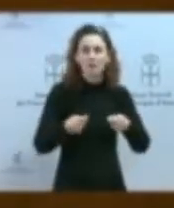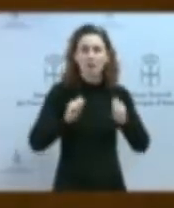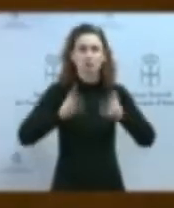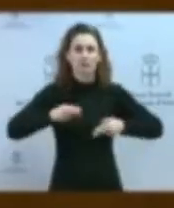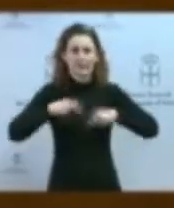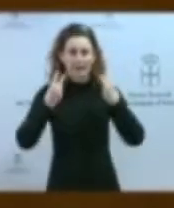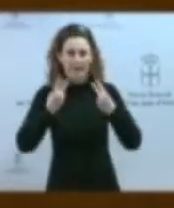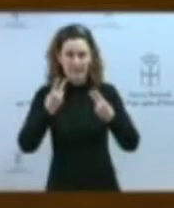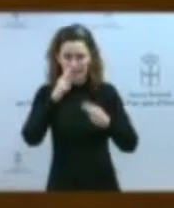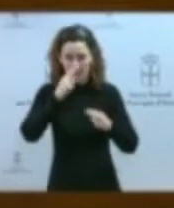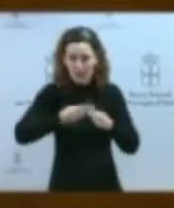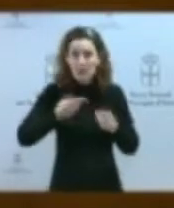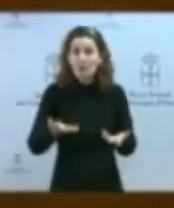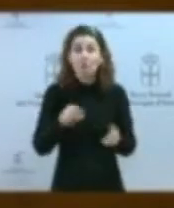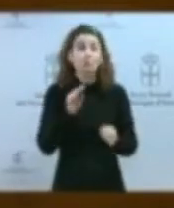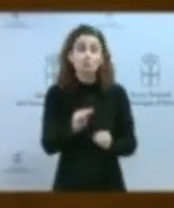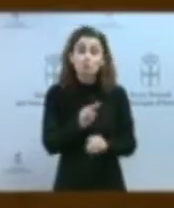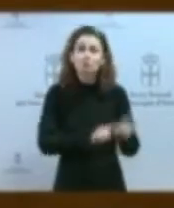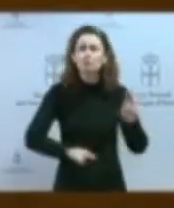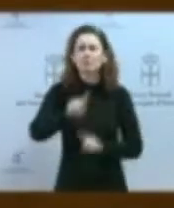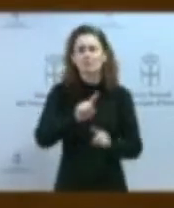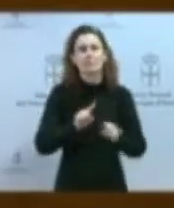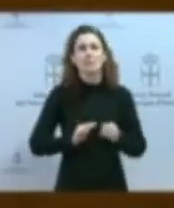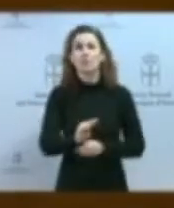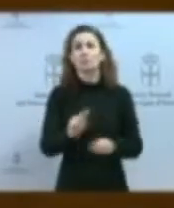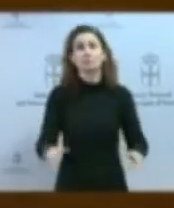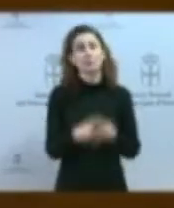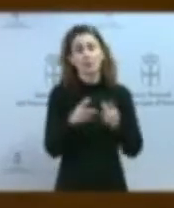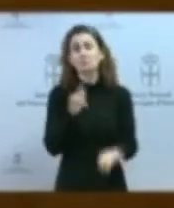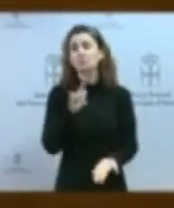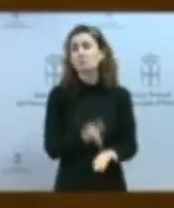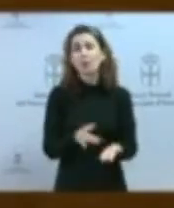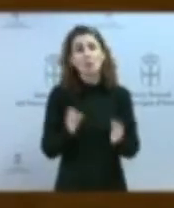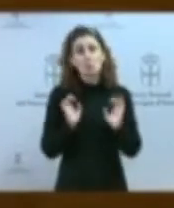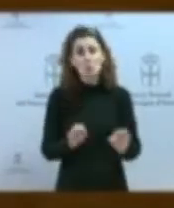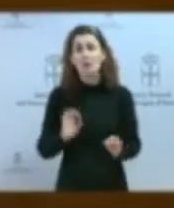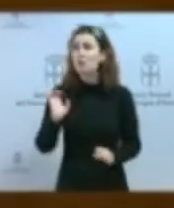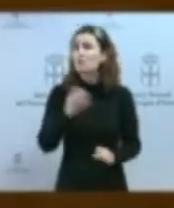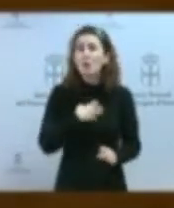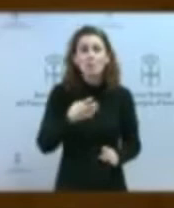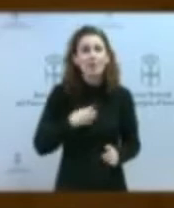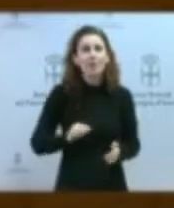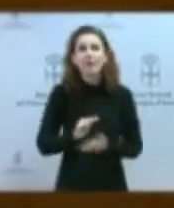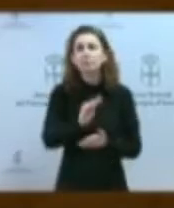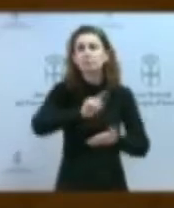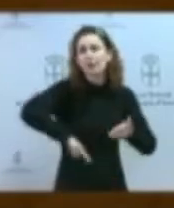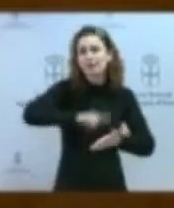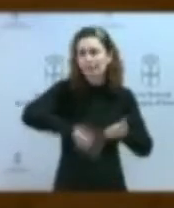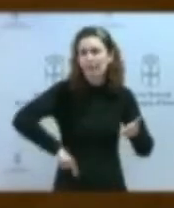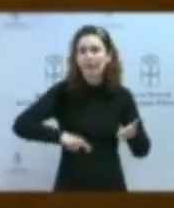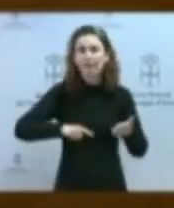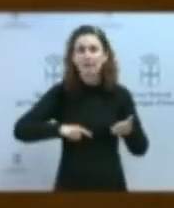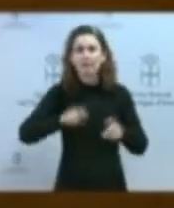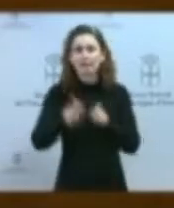conjunto de ayudas sociales en Asturias. Claro, es que no puede ser que una ayuda a la vivienda, para el alquiler, a gente que está a punto de desahuciar, llegue 6 meses después cuando le